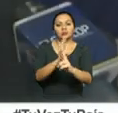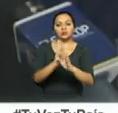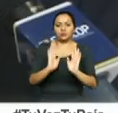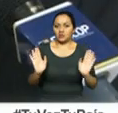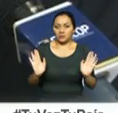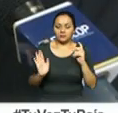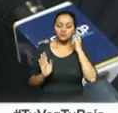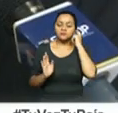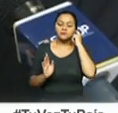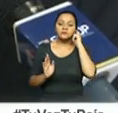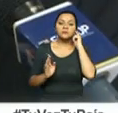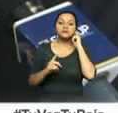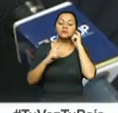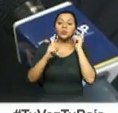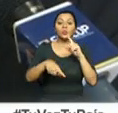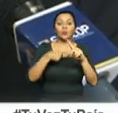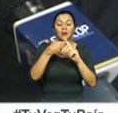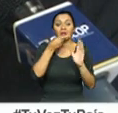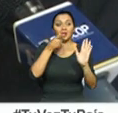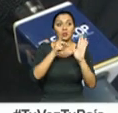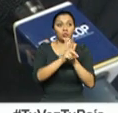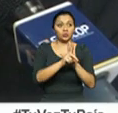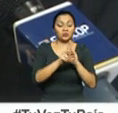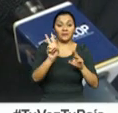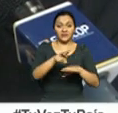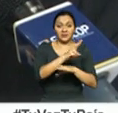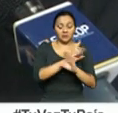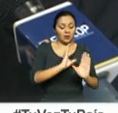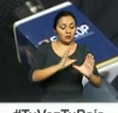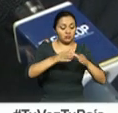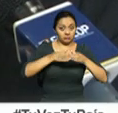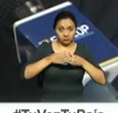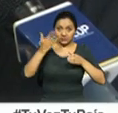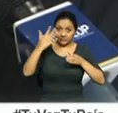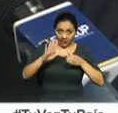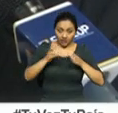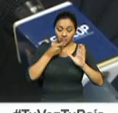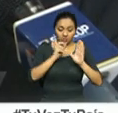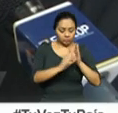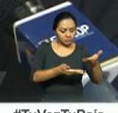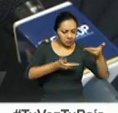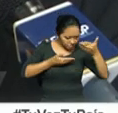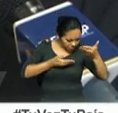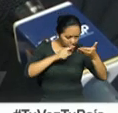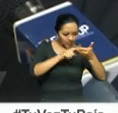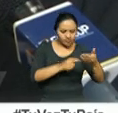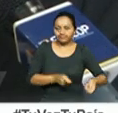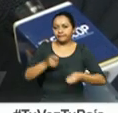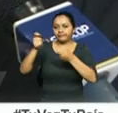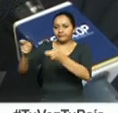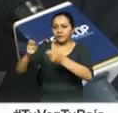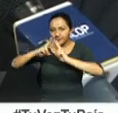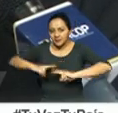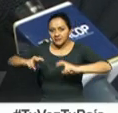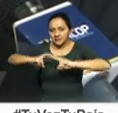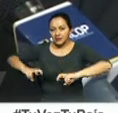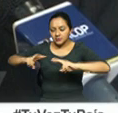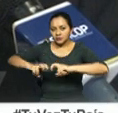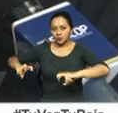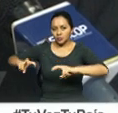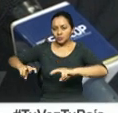concretos. Una vez que llegó la denuncia a la Fiscalía General del Estado, la misma inició una investigación. Esa